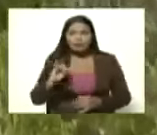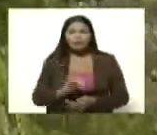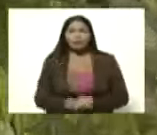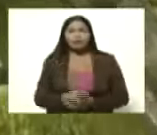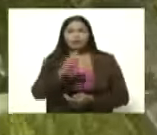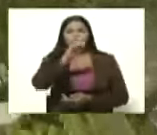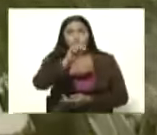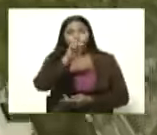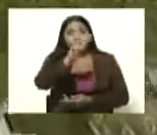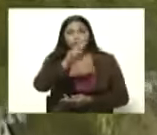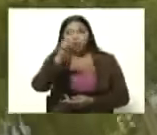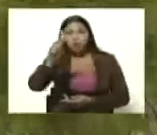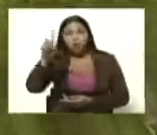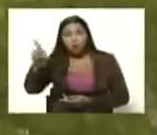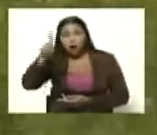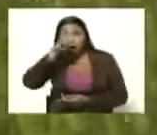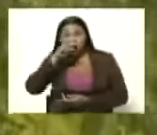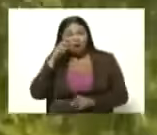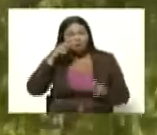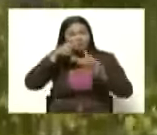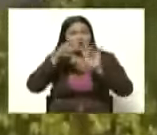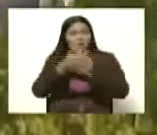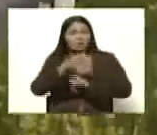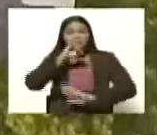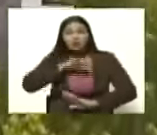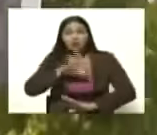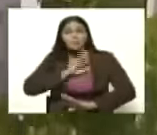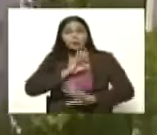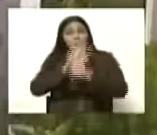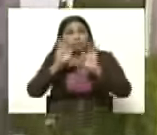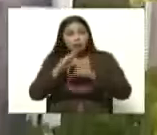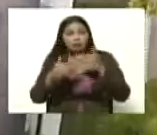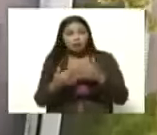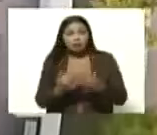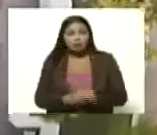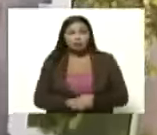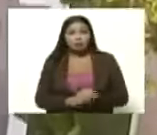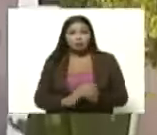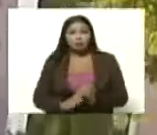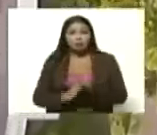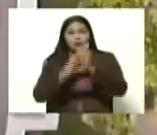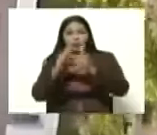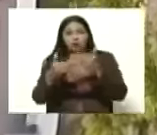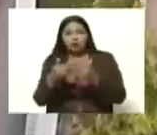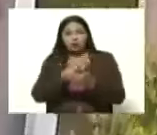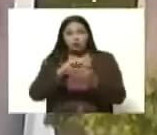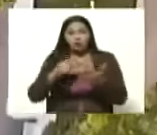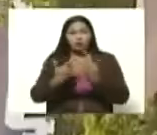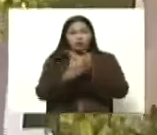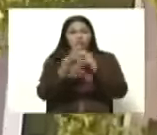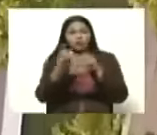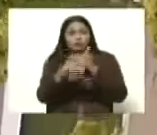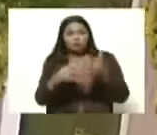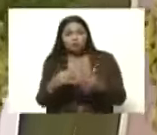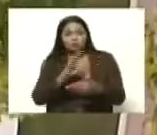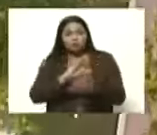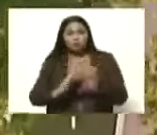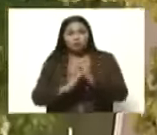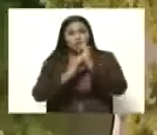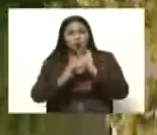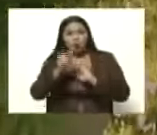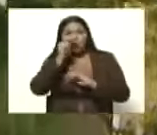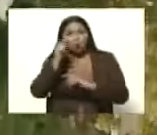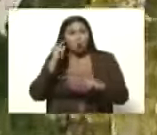211 años que dan cuenta de la historia también del legado de nuestros libertadores de las héroes y heroínas